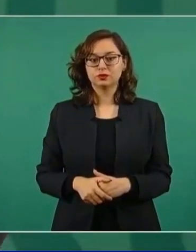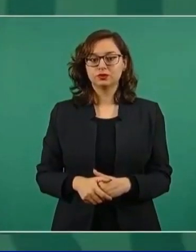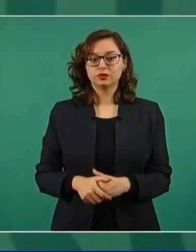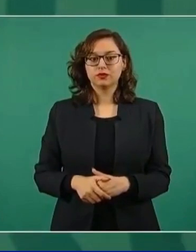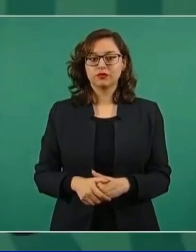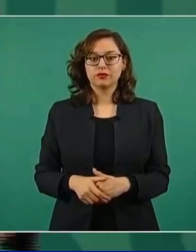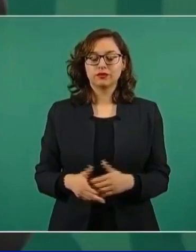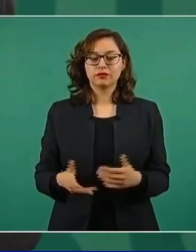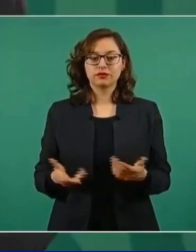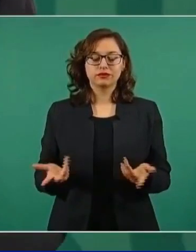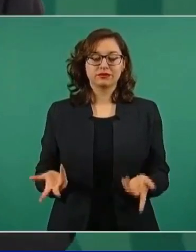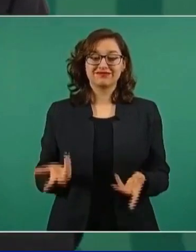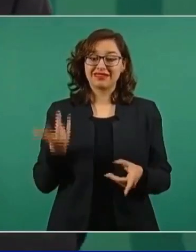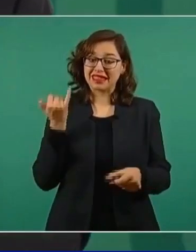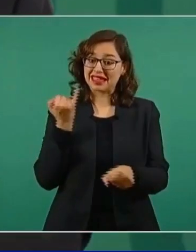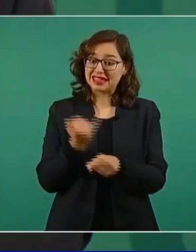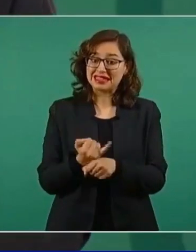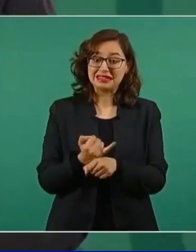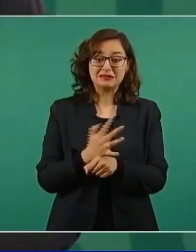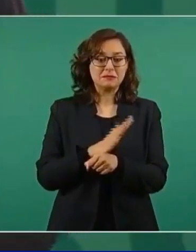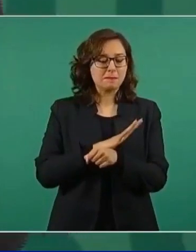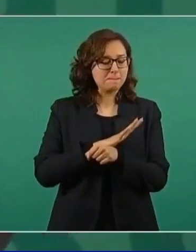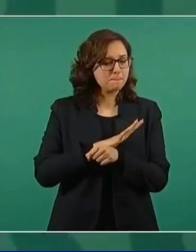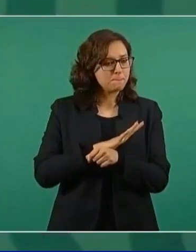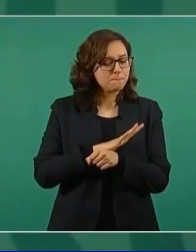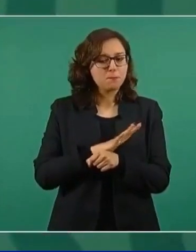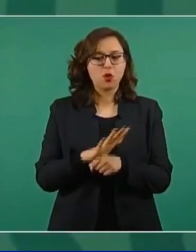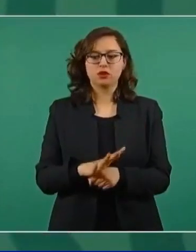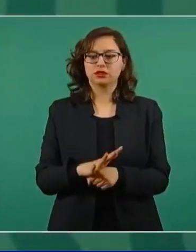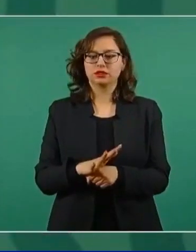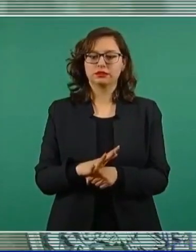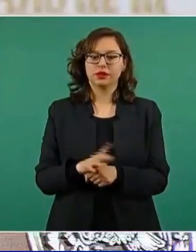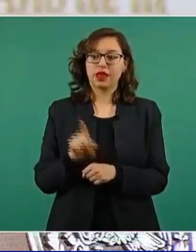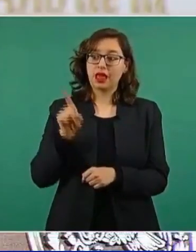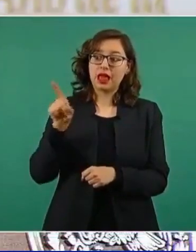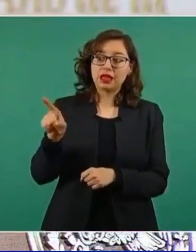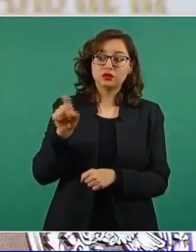No es posible que un ministro